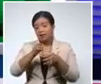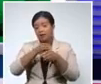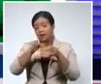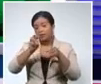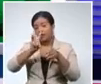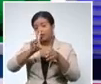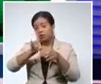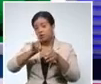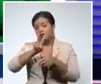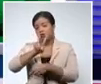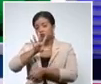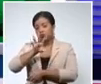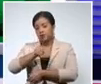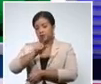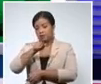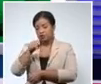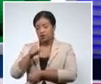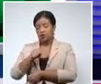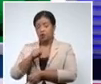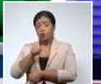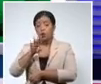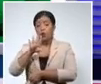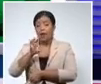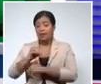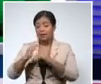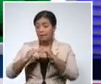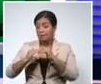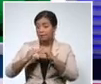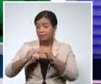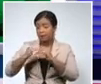diagnosticaron, de 40 a 59,